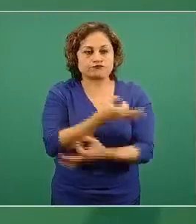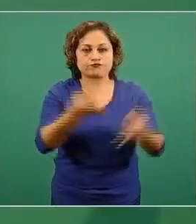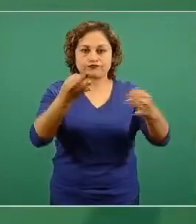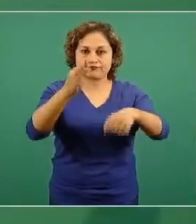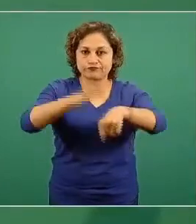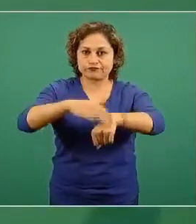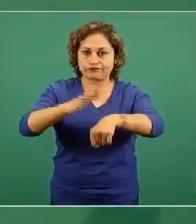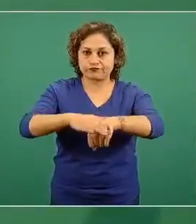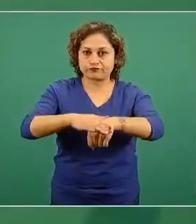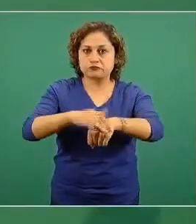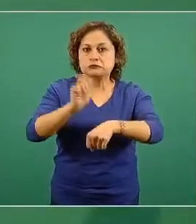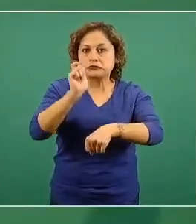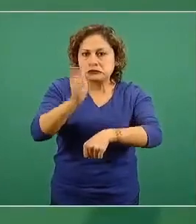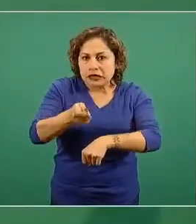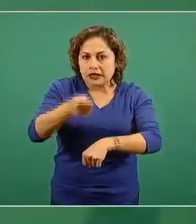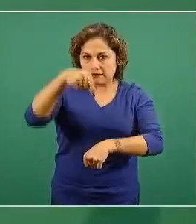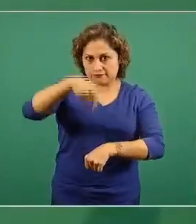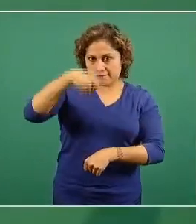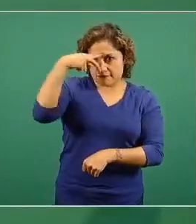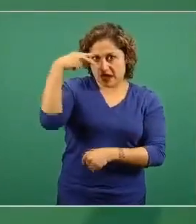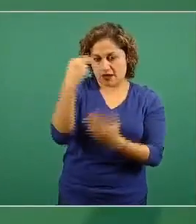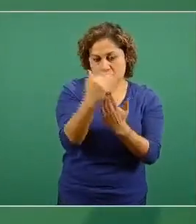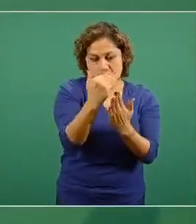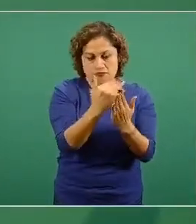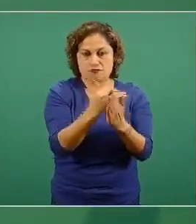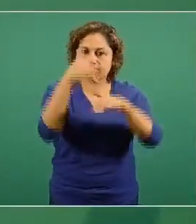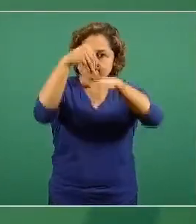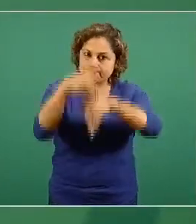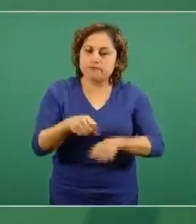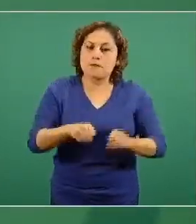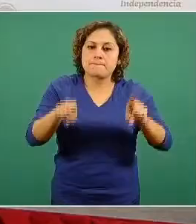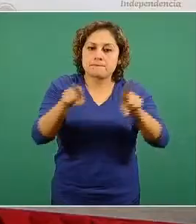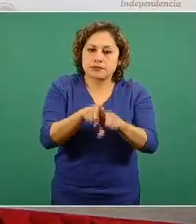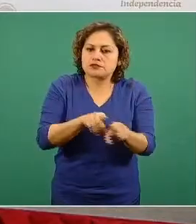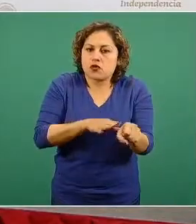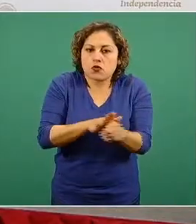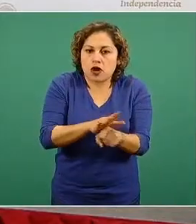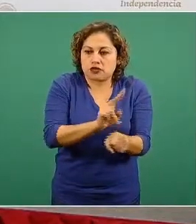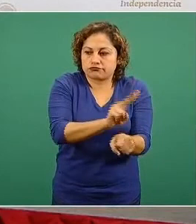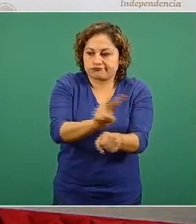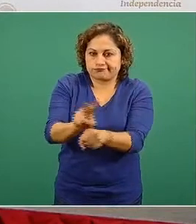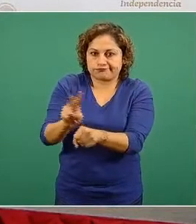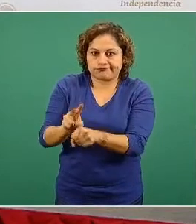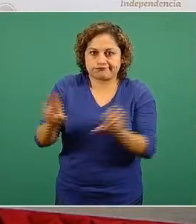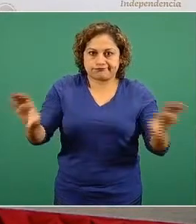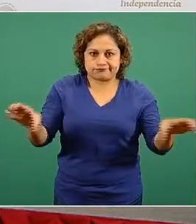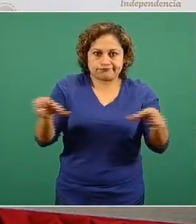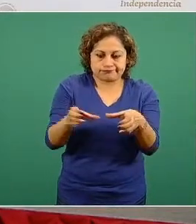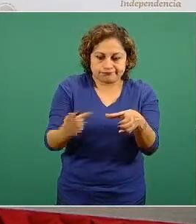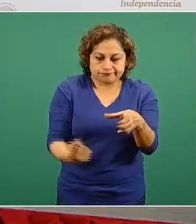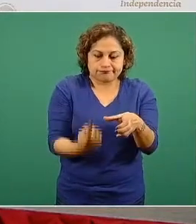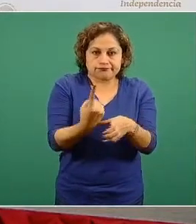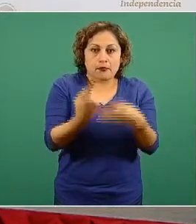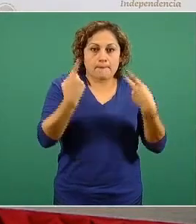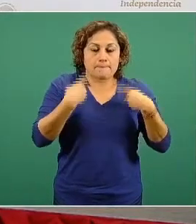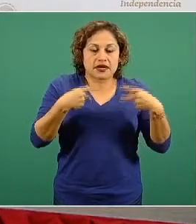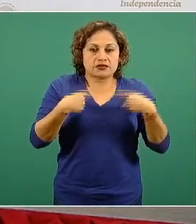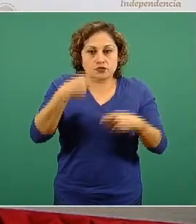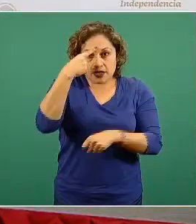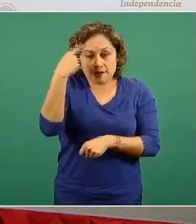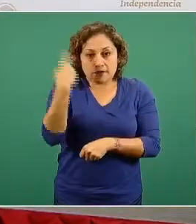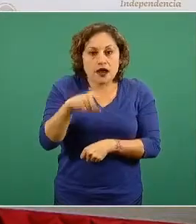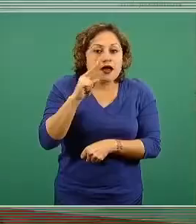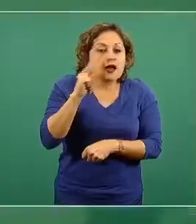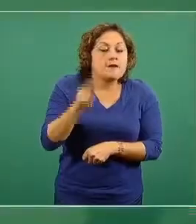la actividad que se está llevando a cabo en México, es decir, hacer la vigilancia focalizada o enfocada a los